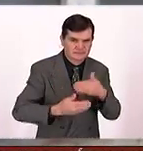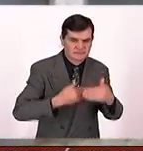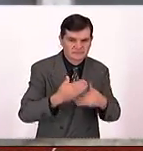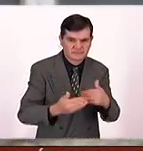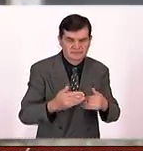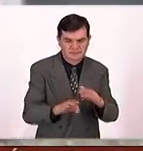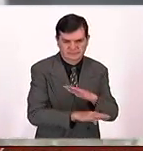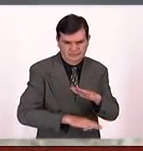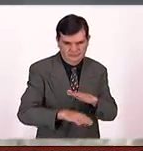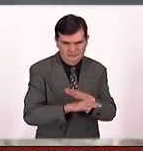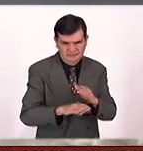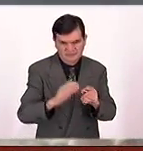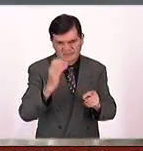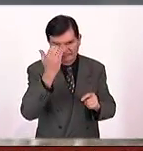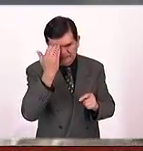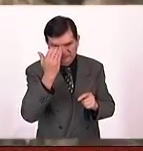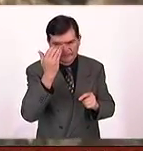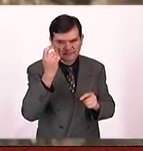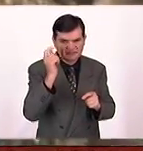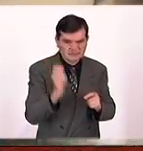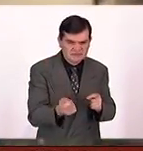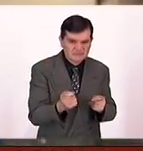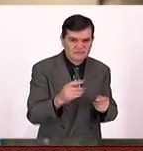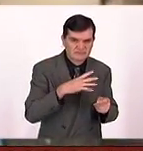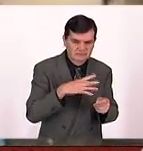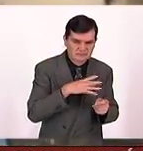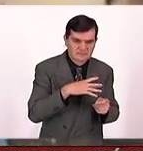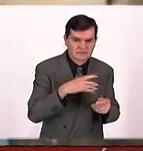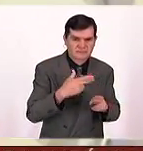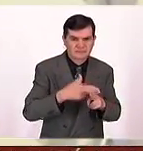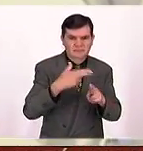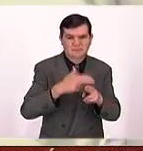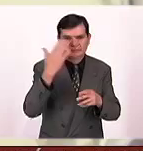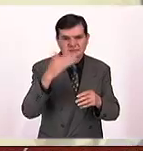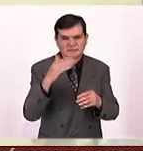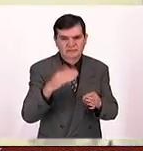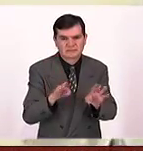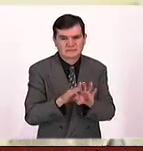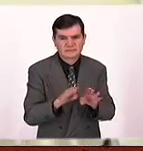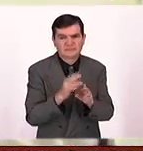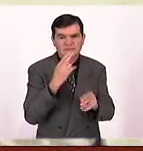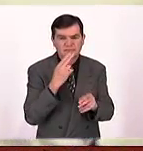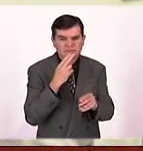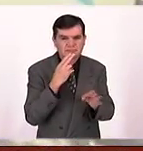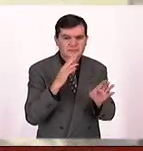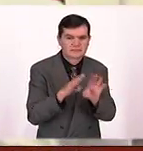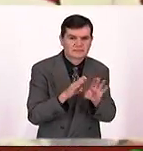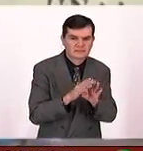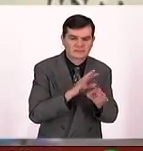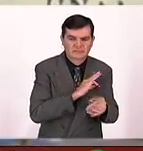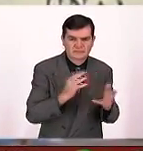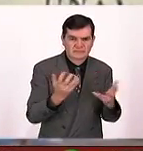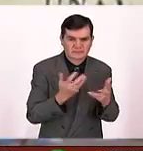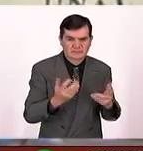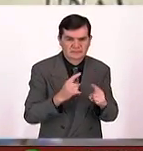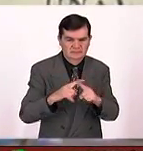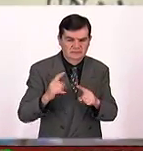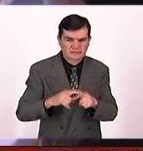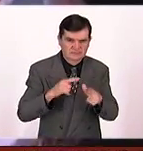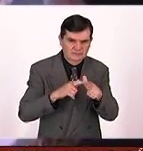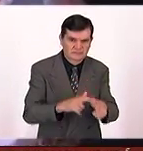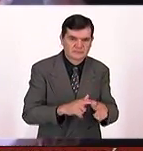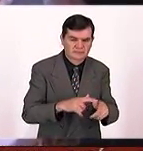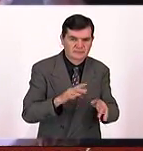Entonces, básicamente desde conocer qué es lo que tenemos hasta saber cómo funciona y cómo podemos preservarlo. Correcto.